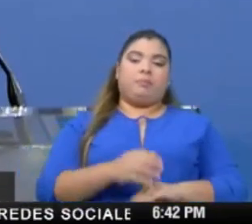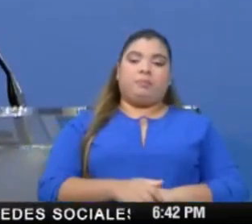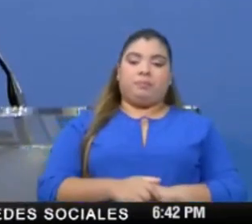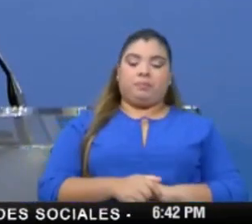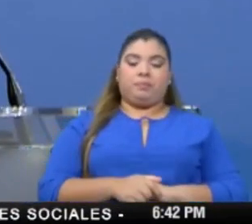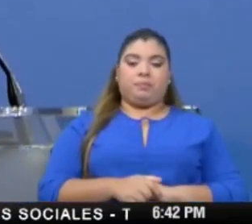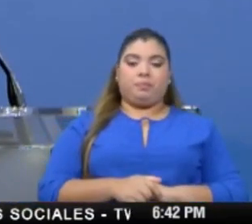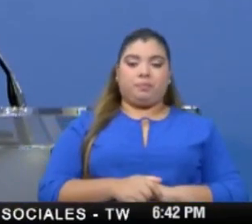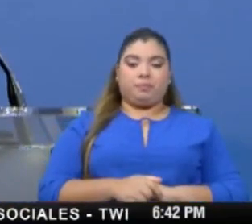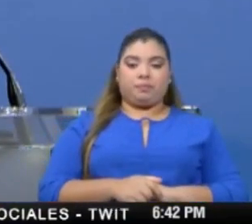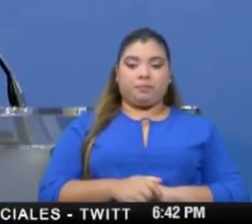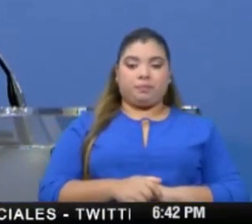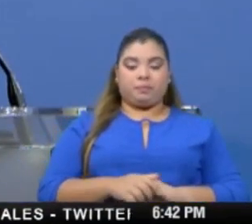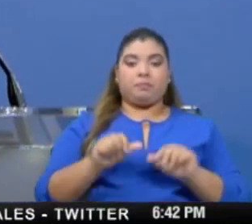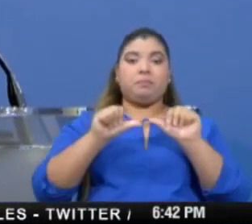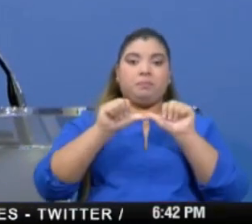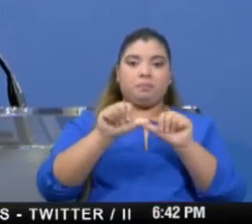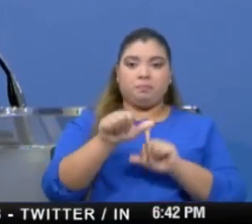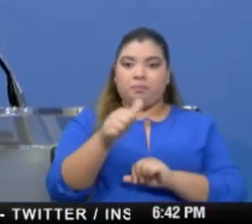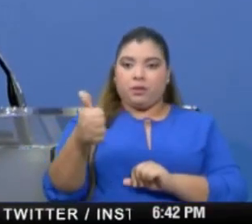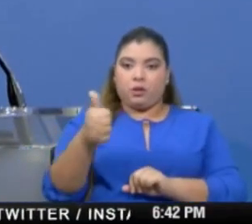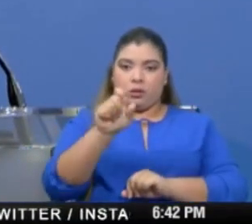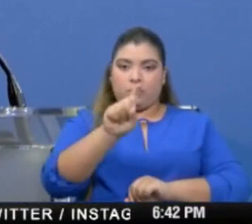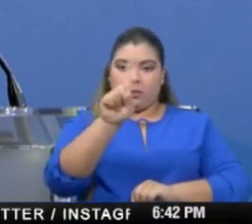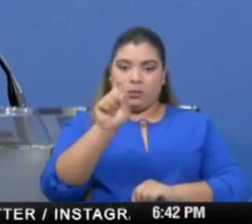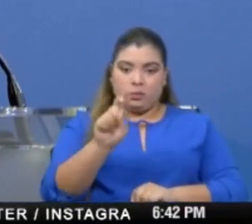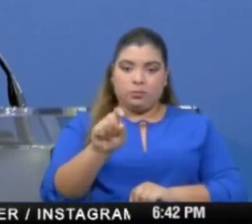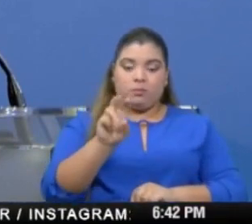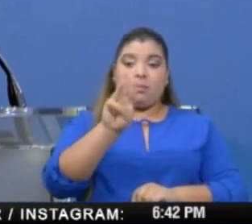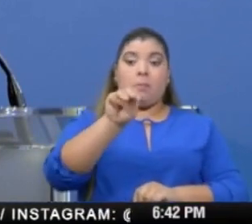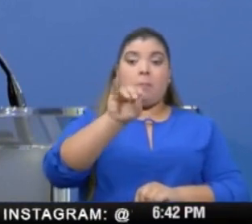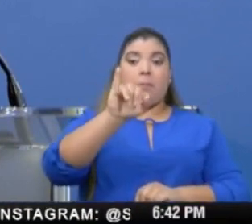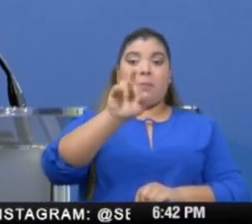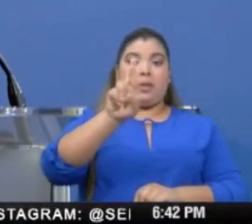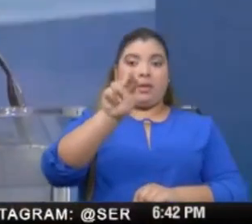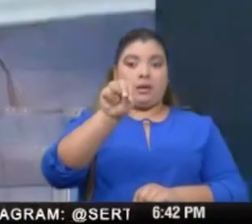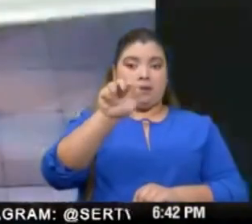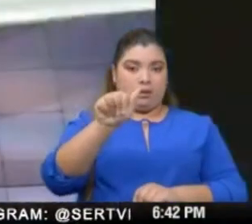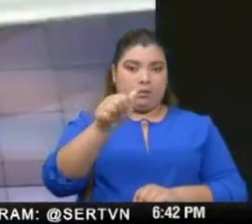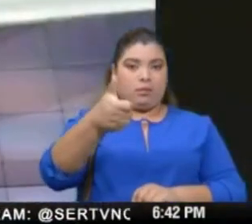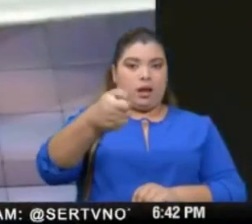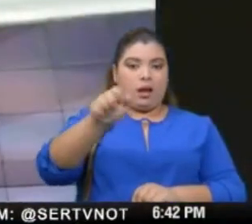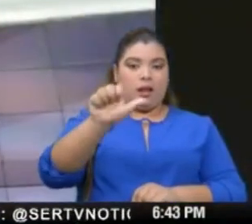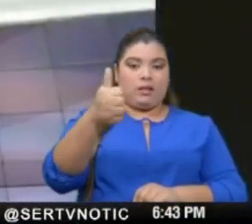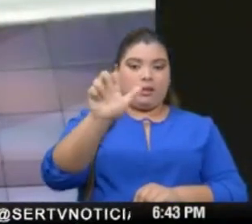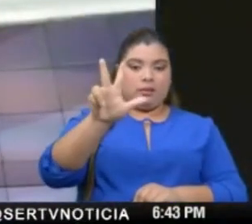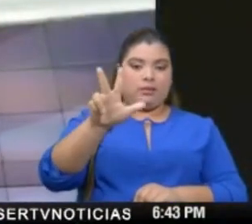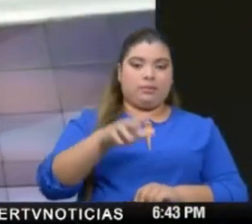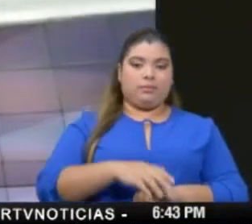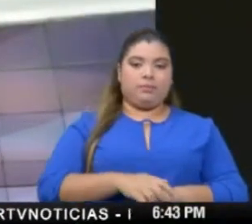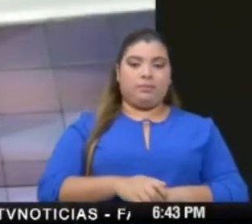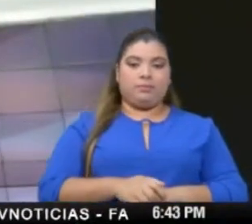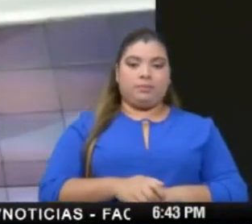Gracias, doctor Lau. Seguimos con Virna Quintero de Telemetro Reporta. Buenas tardes.